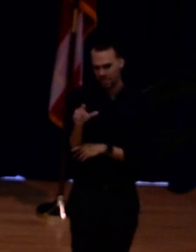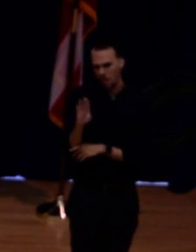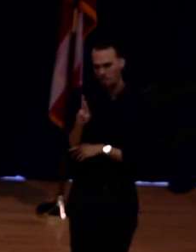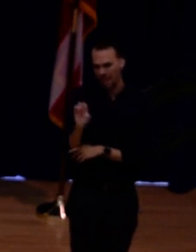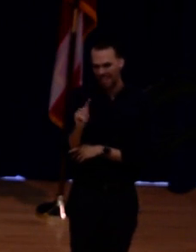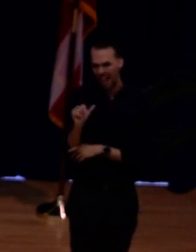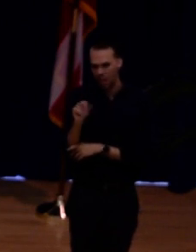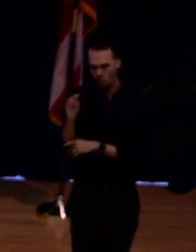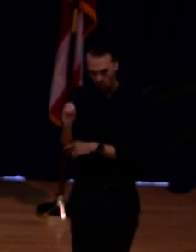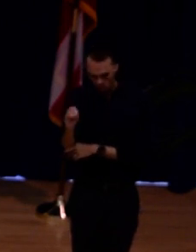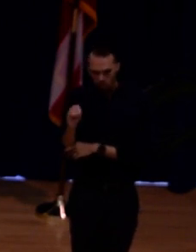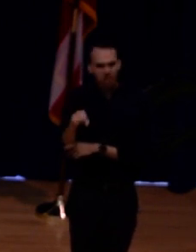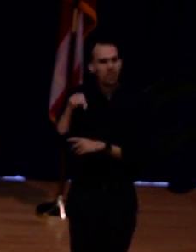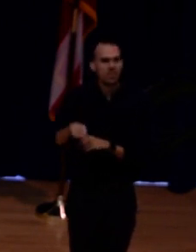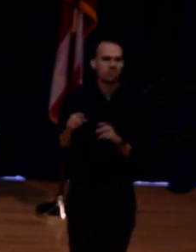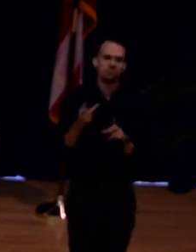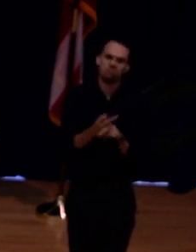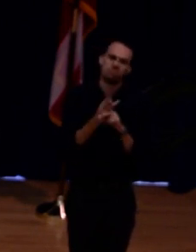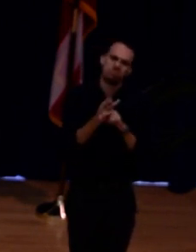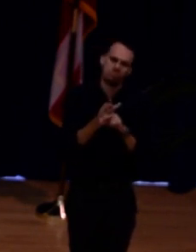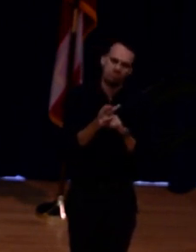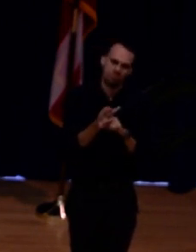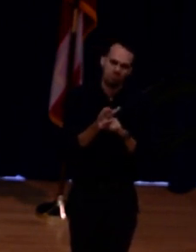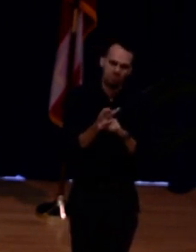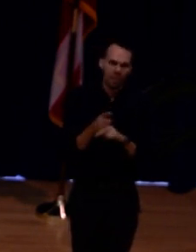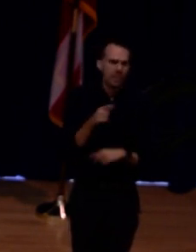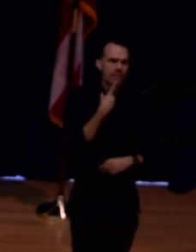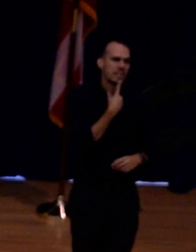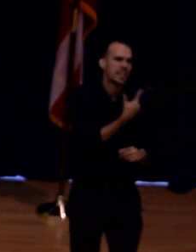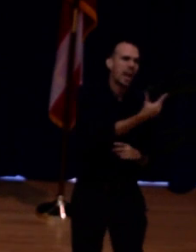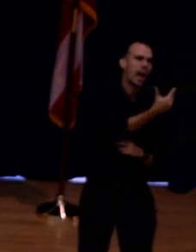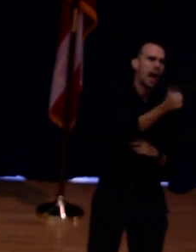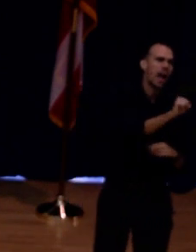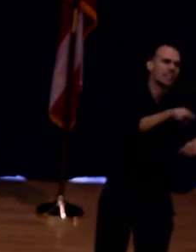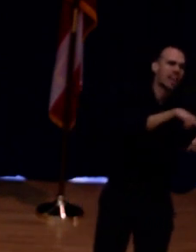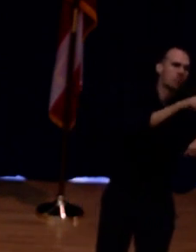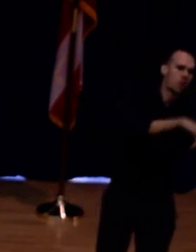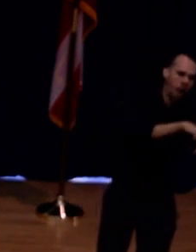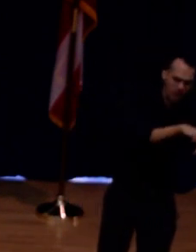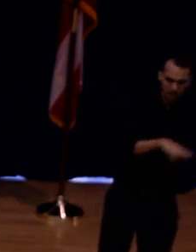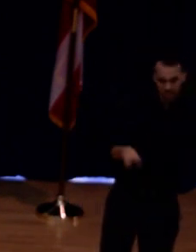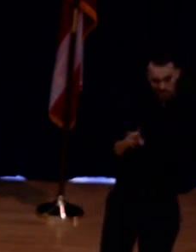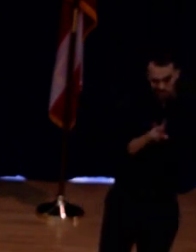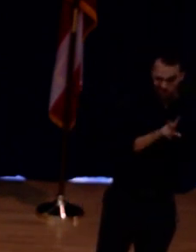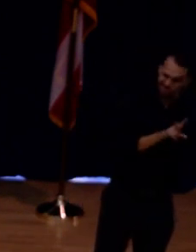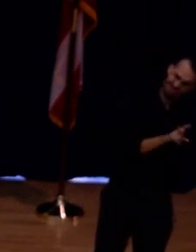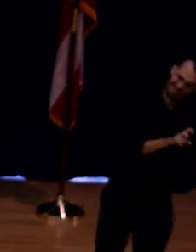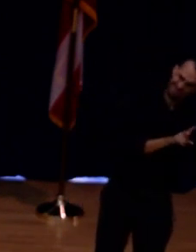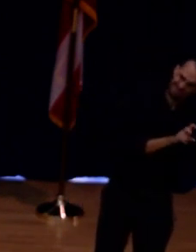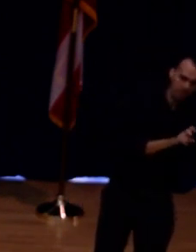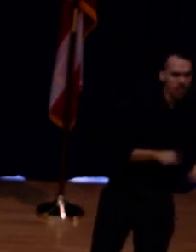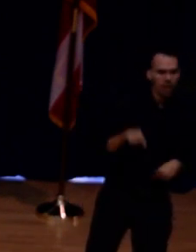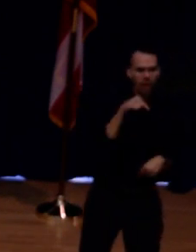ser, ¿verdad?, muy cuidadosos con ese tema porque a veces dicen gas natural. Y eso para nosotros no es un